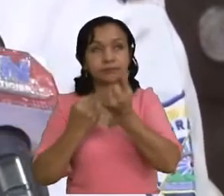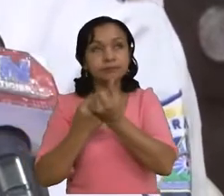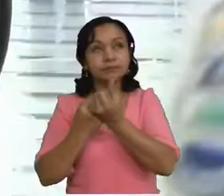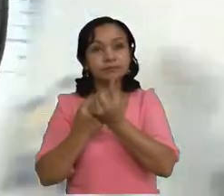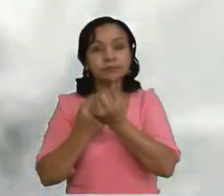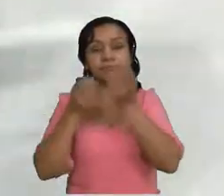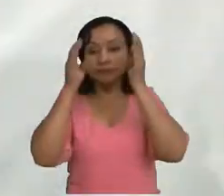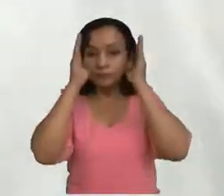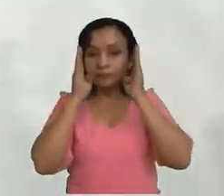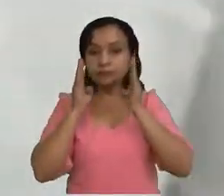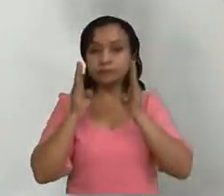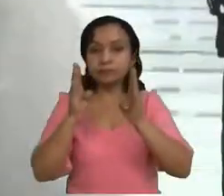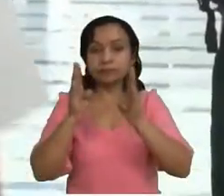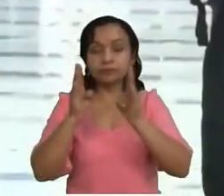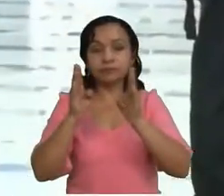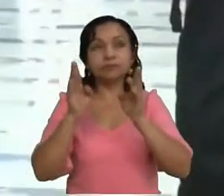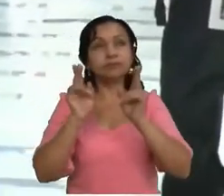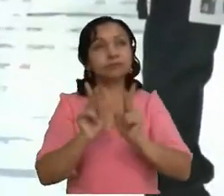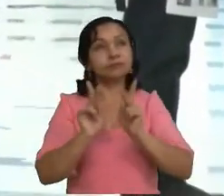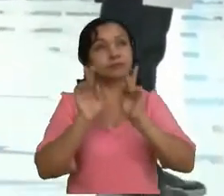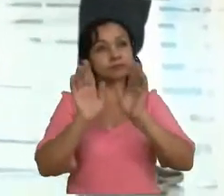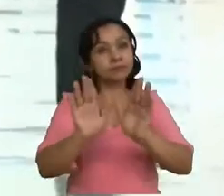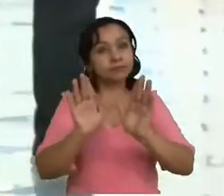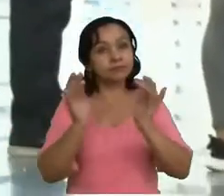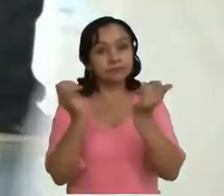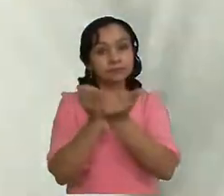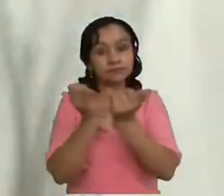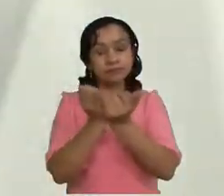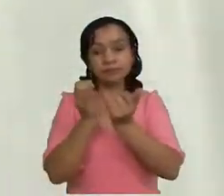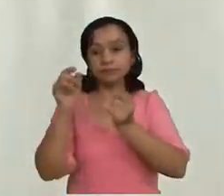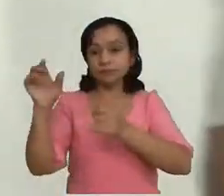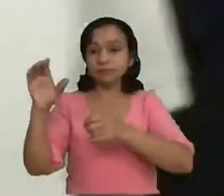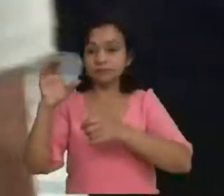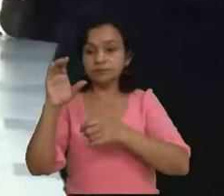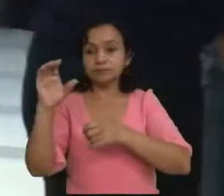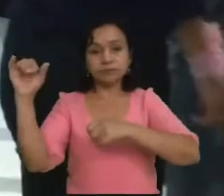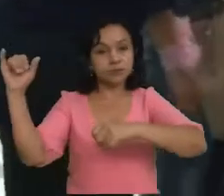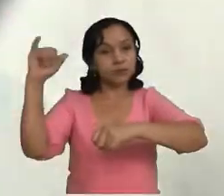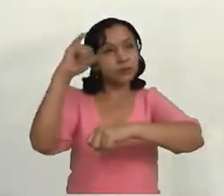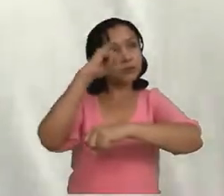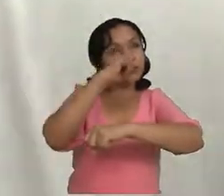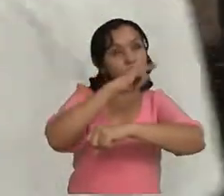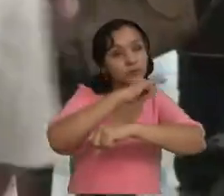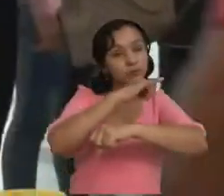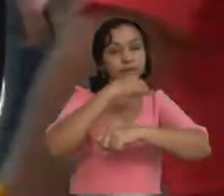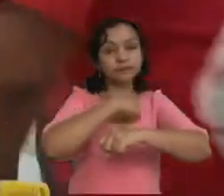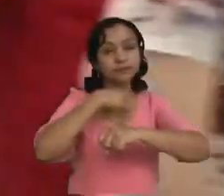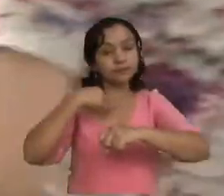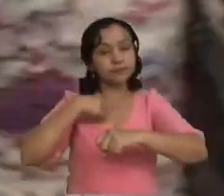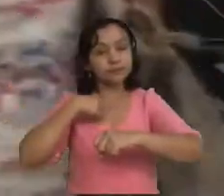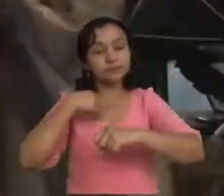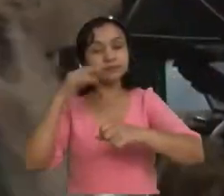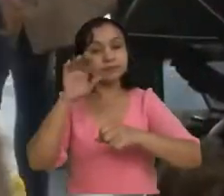una atención personalizada. La Autoridad Aeronáutica en este periodo nosotros estamos desarrollando un promedio de